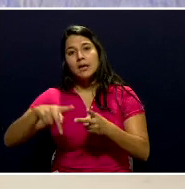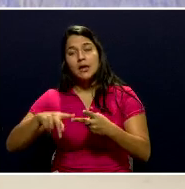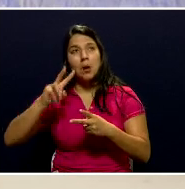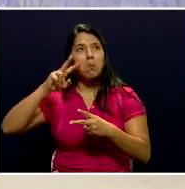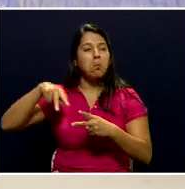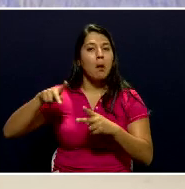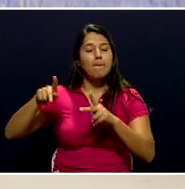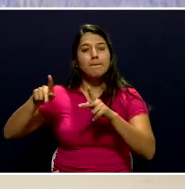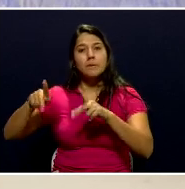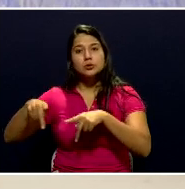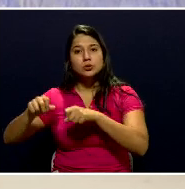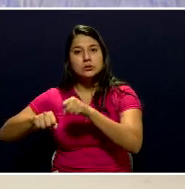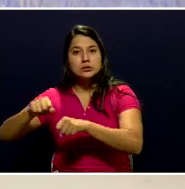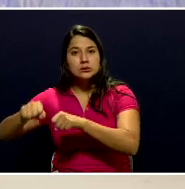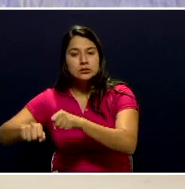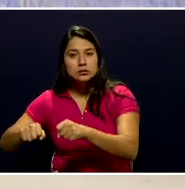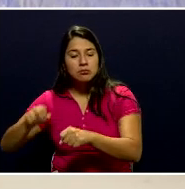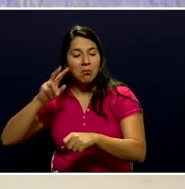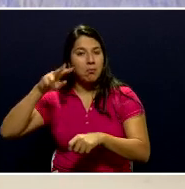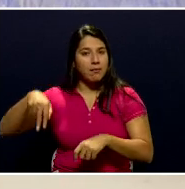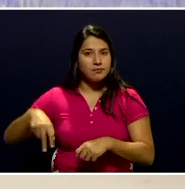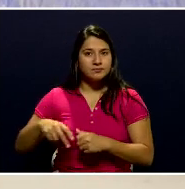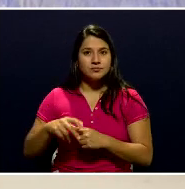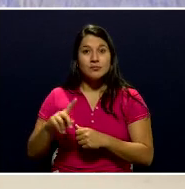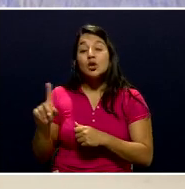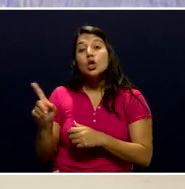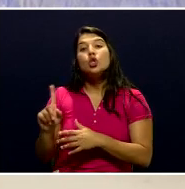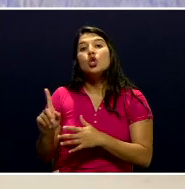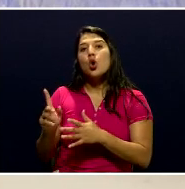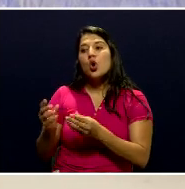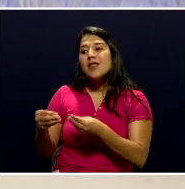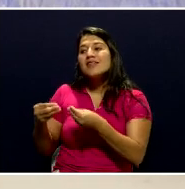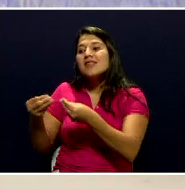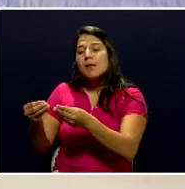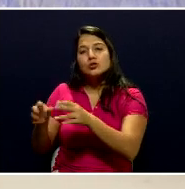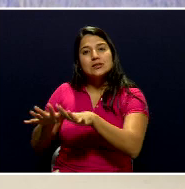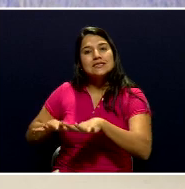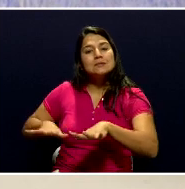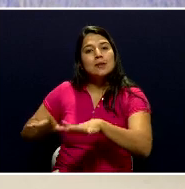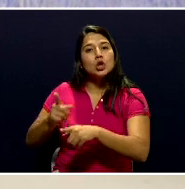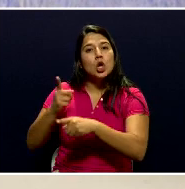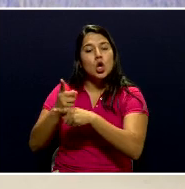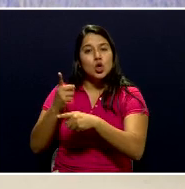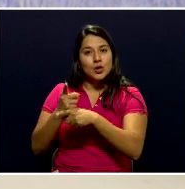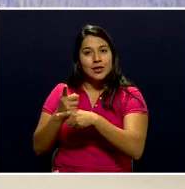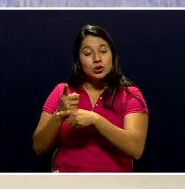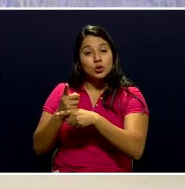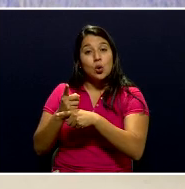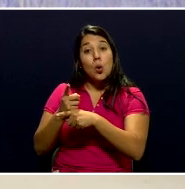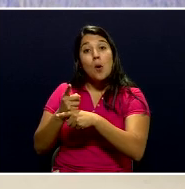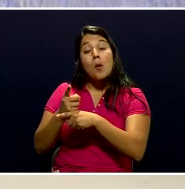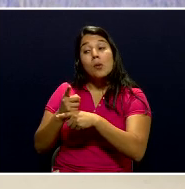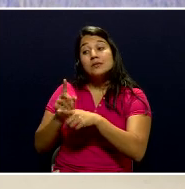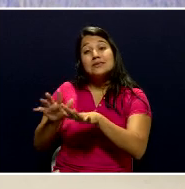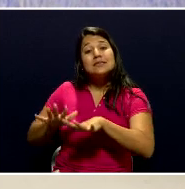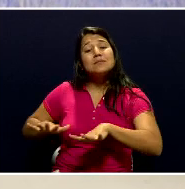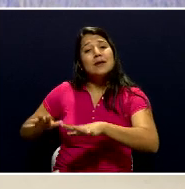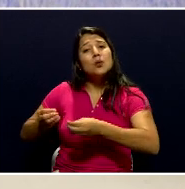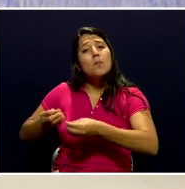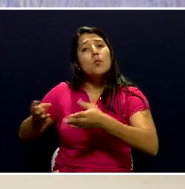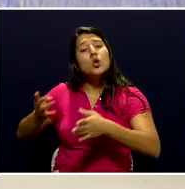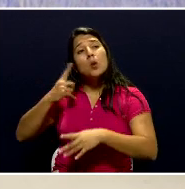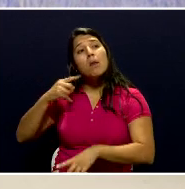que no reservamos el espacio adecuado para ese básico espacio público que es la acera